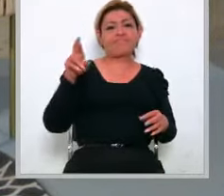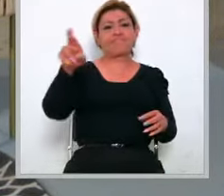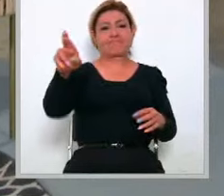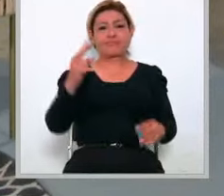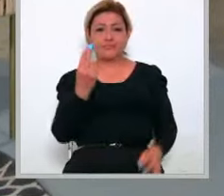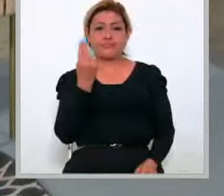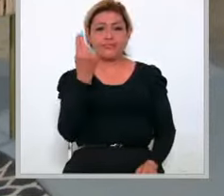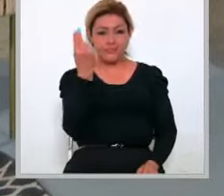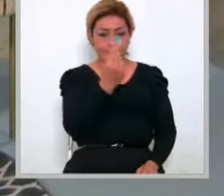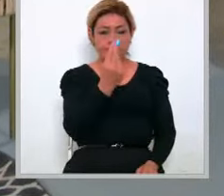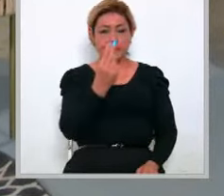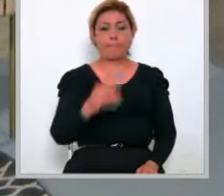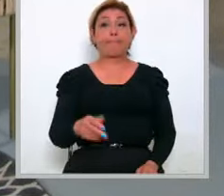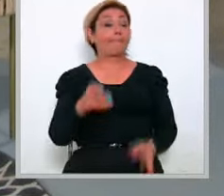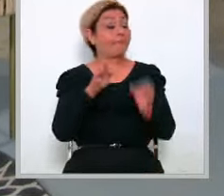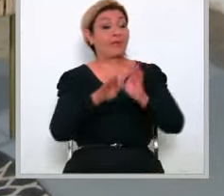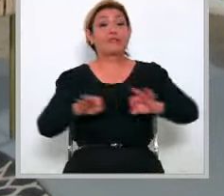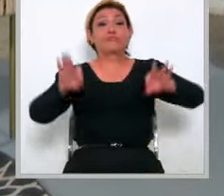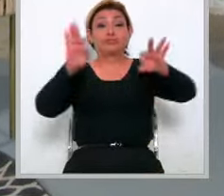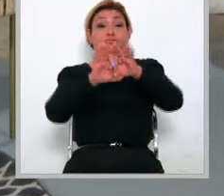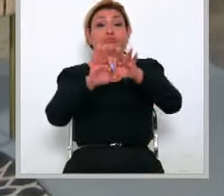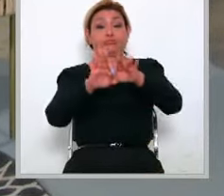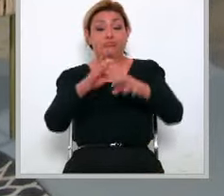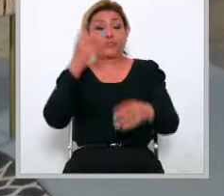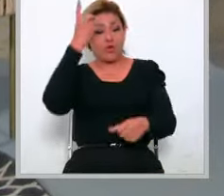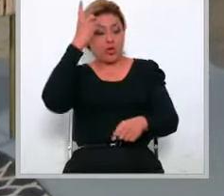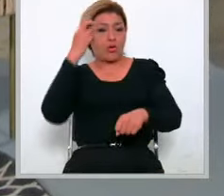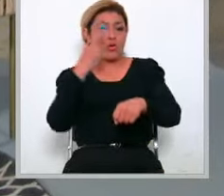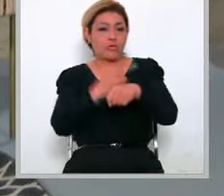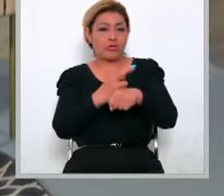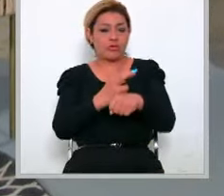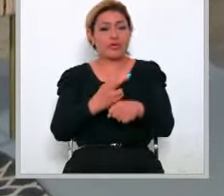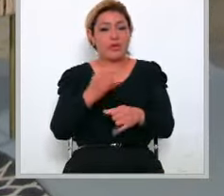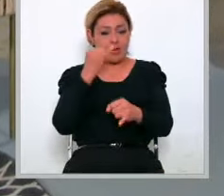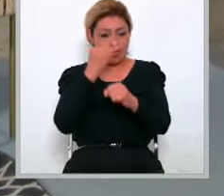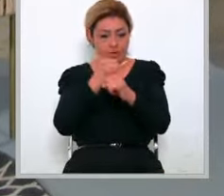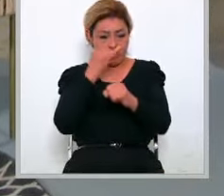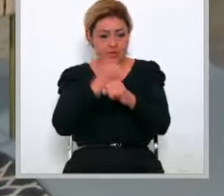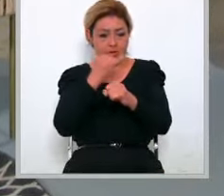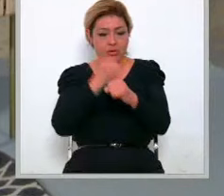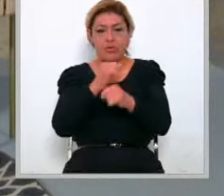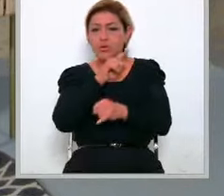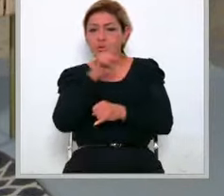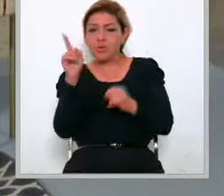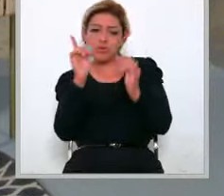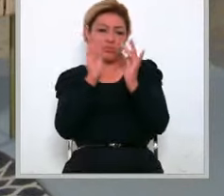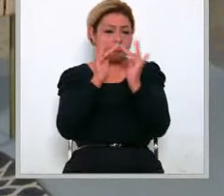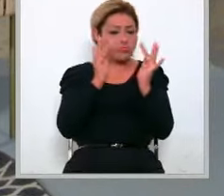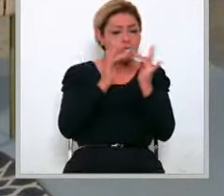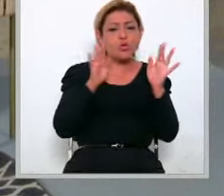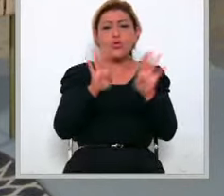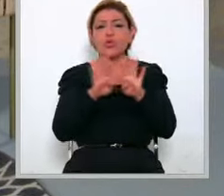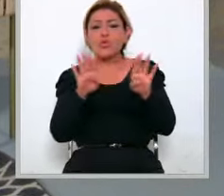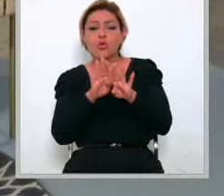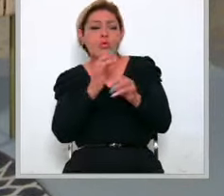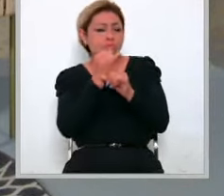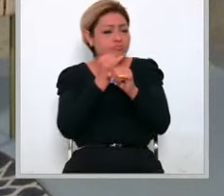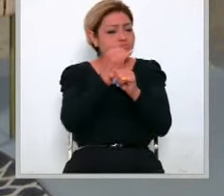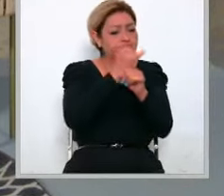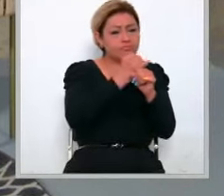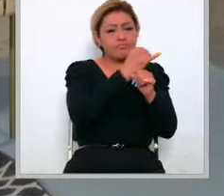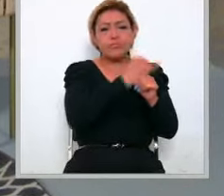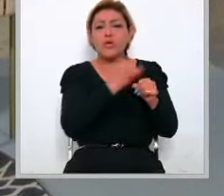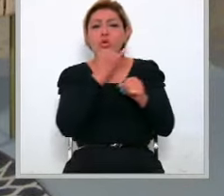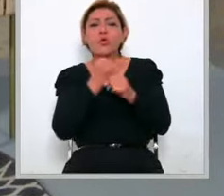redes sociales, como bien decía la directora. La página de internet también está disponible para que ustedes puedan ahí y obviamente inscribirse, buscar información y sobre